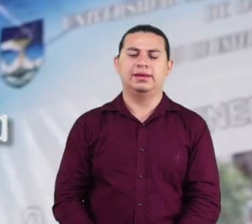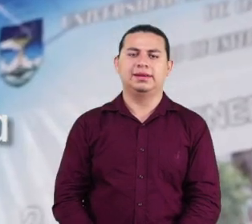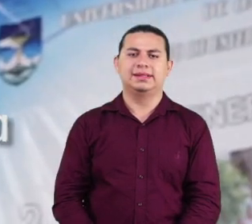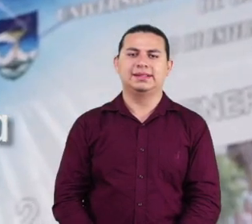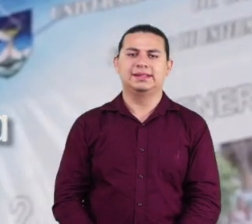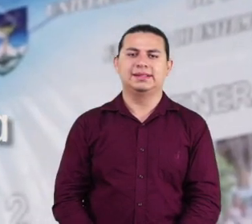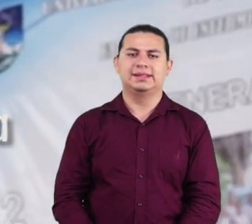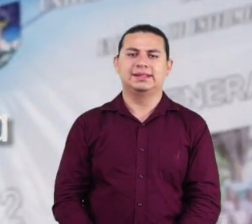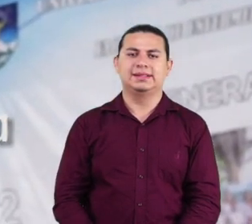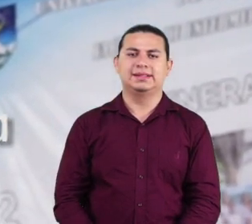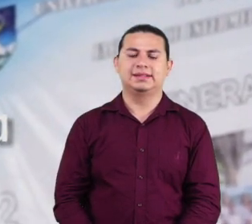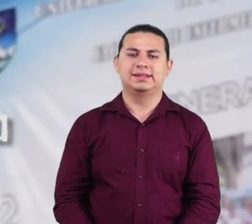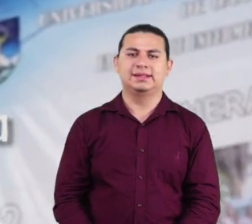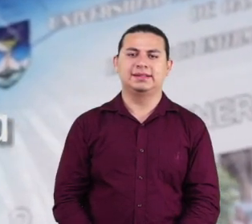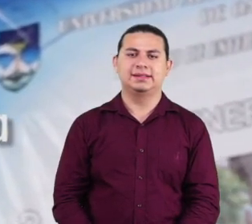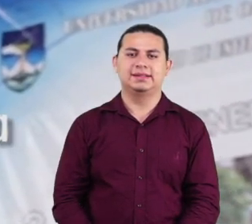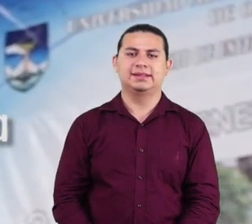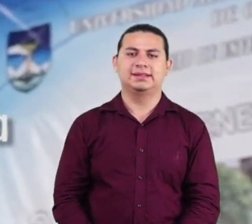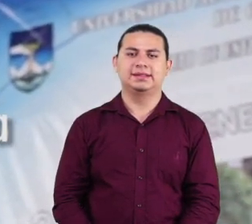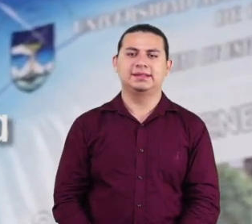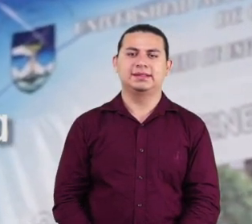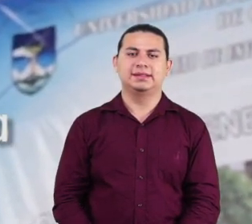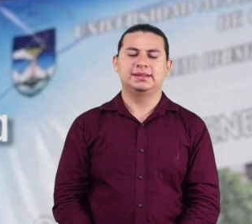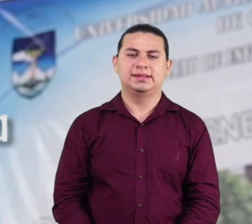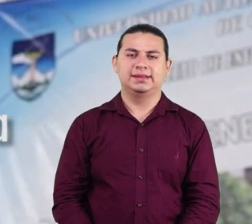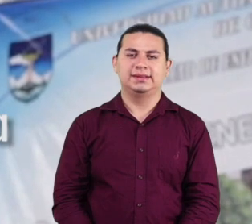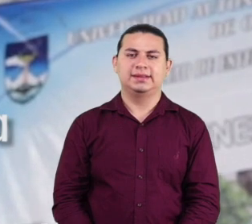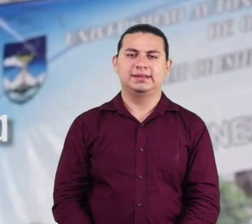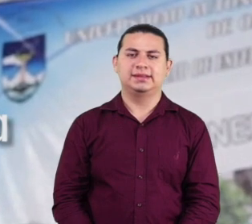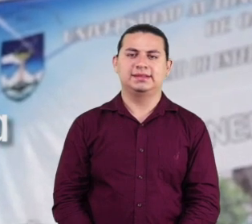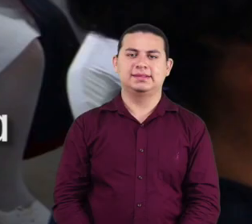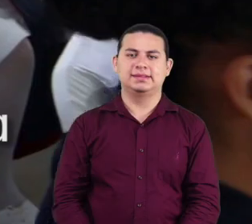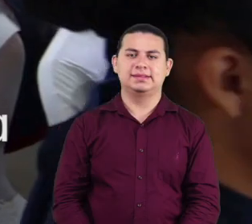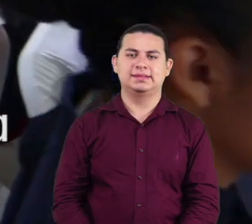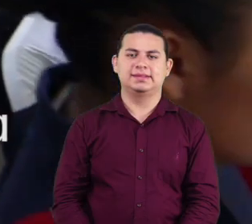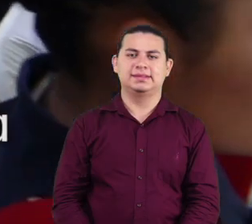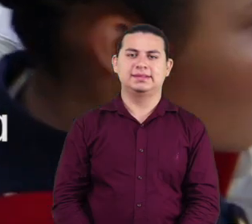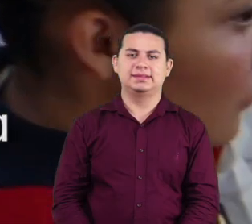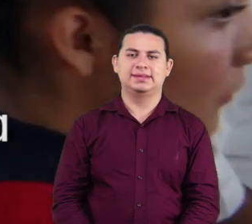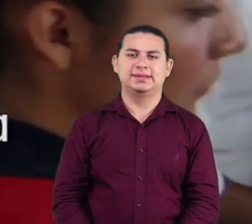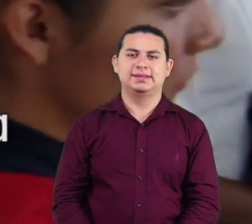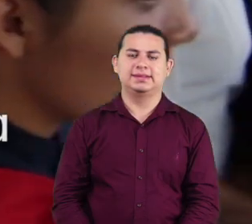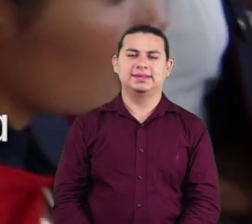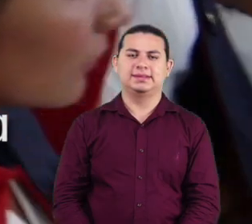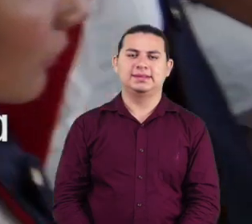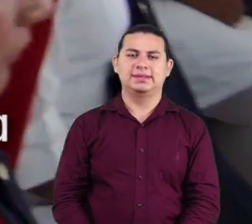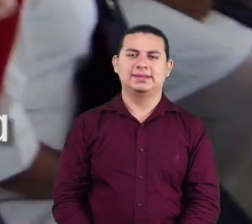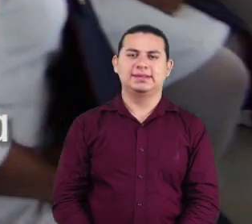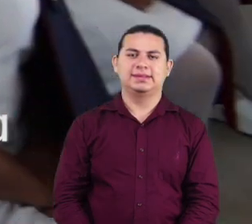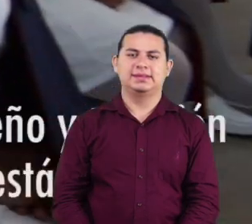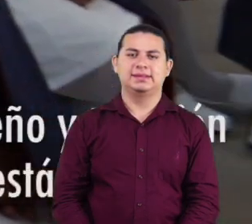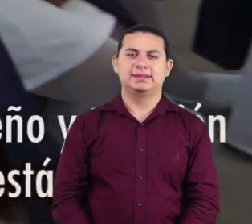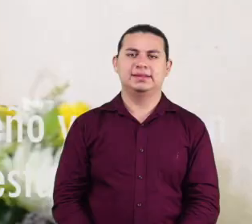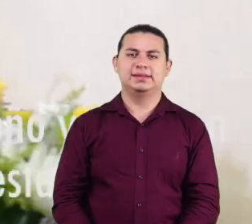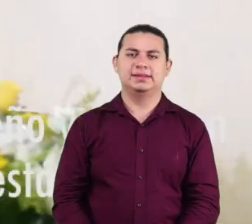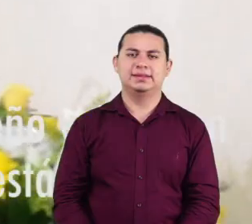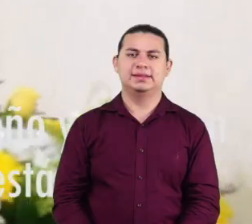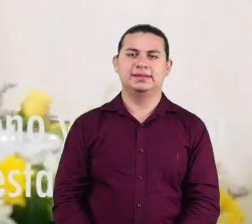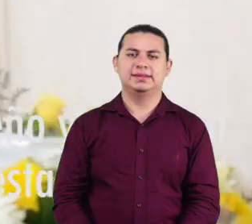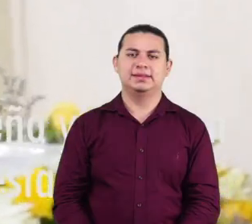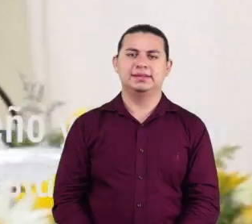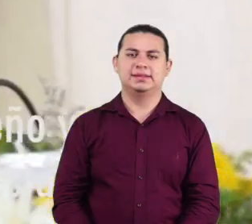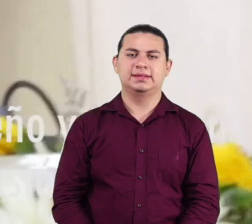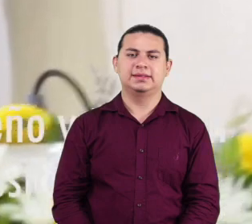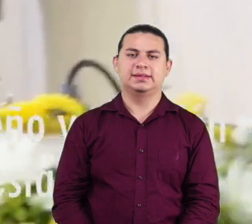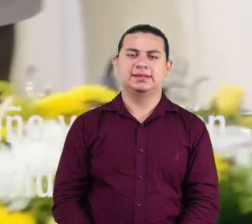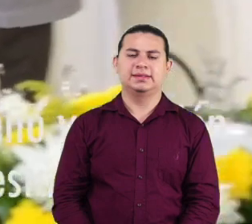escuela, ya sé, yo, guapo, chaña, cuachata y ubichin, zinuña, escuela, yo,